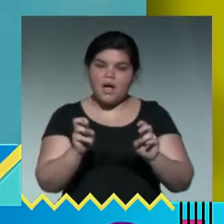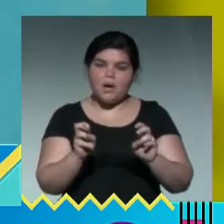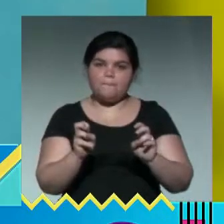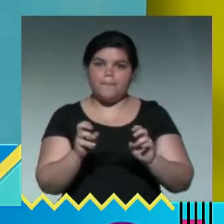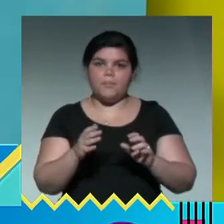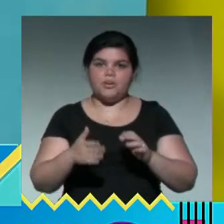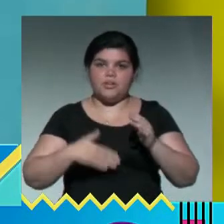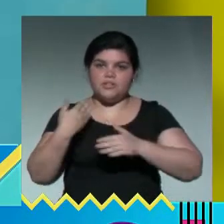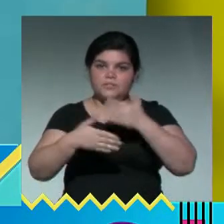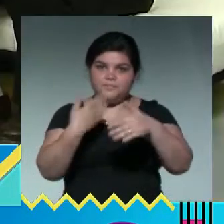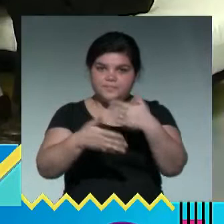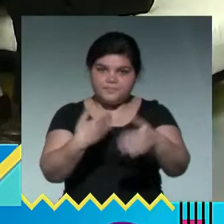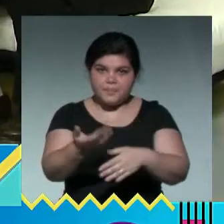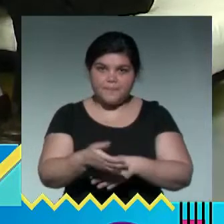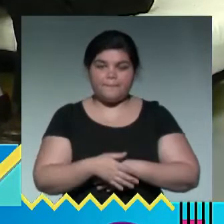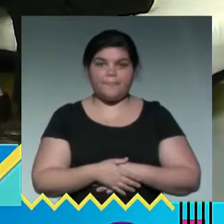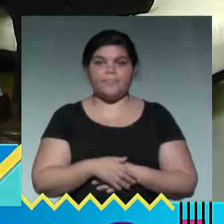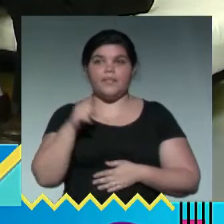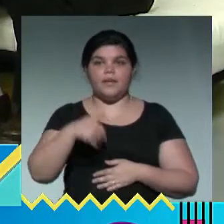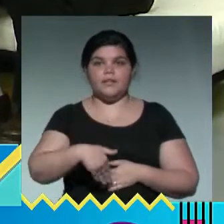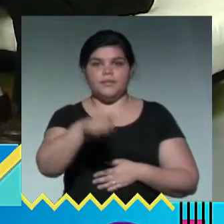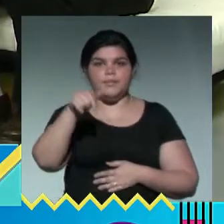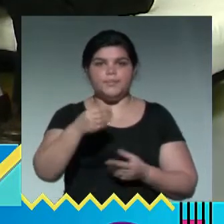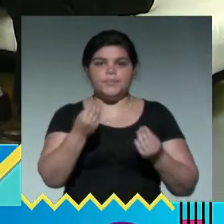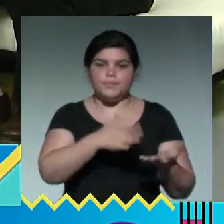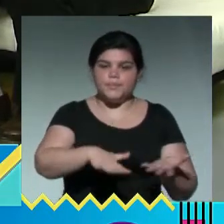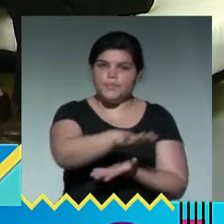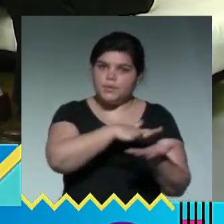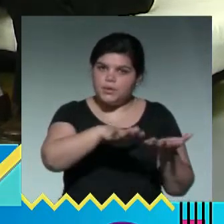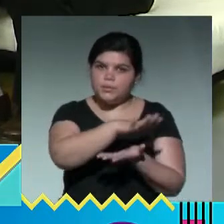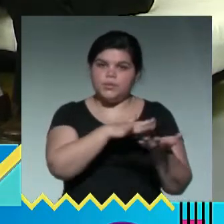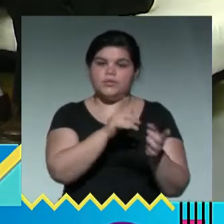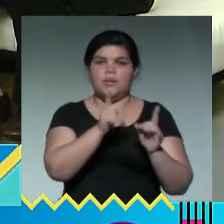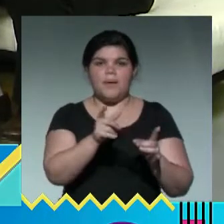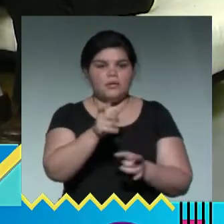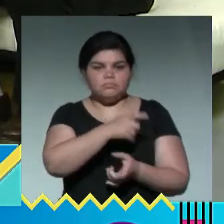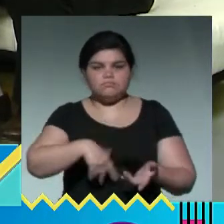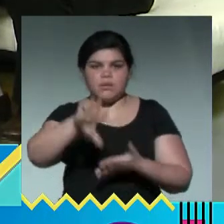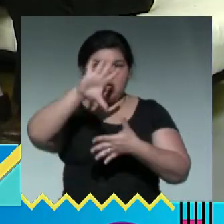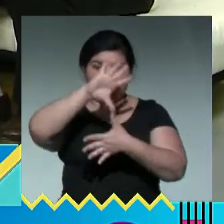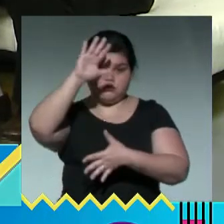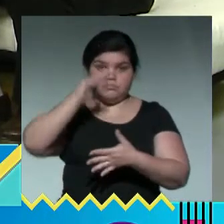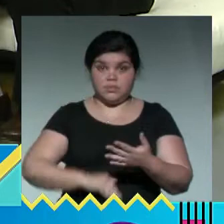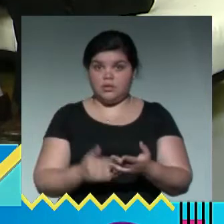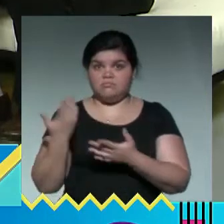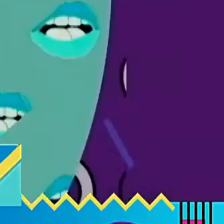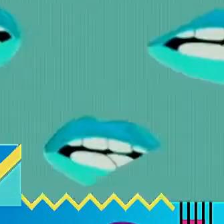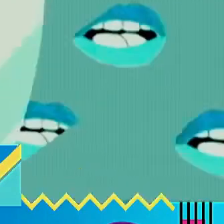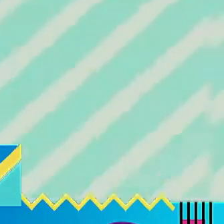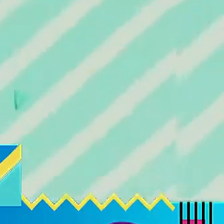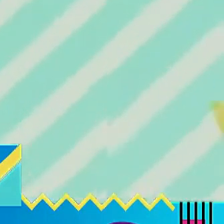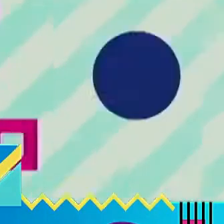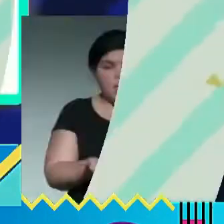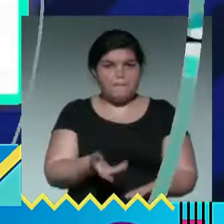textos que leímos se hablaba de, cómo los pueblos y las civilizaciones presentes en este continente, recibían como una forma